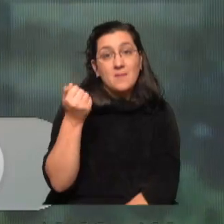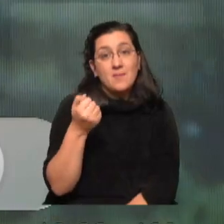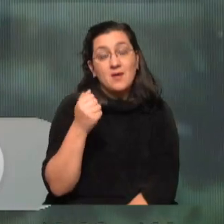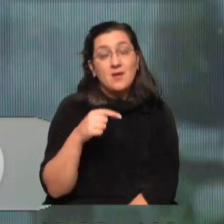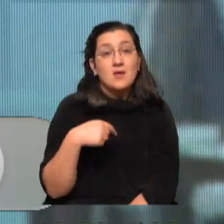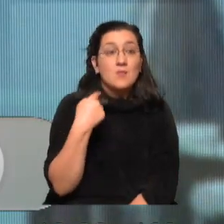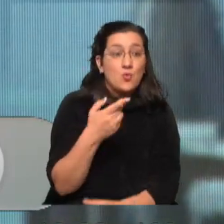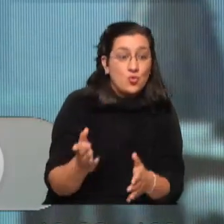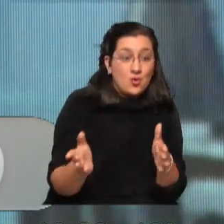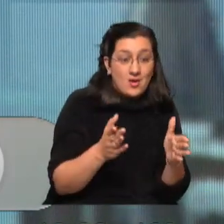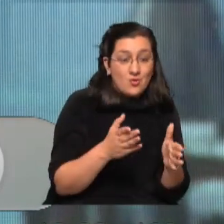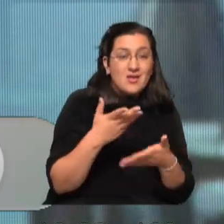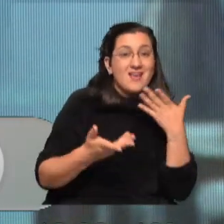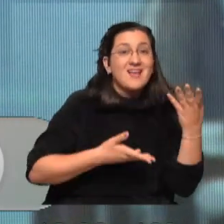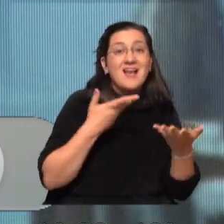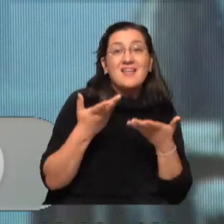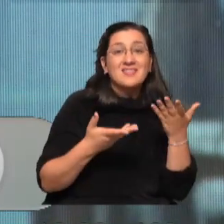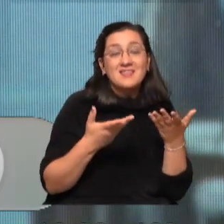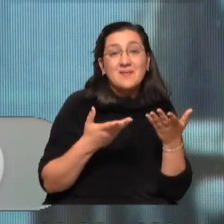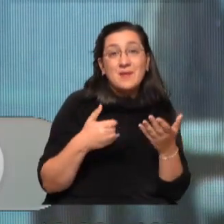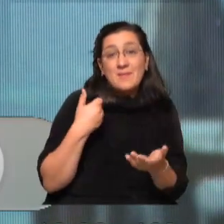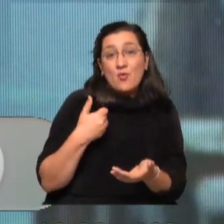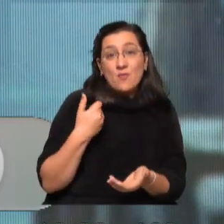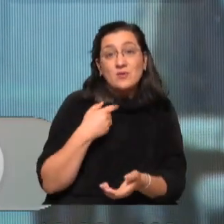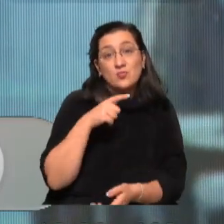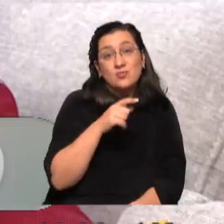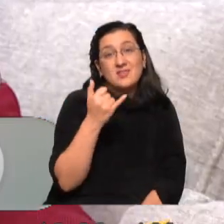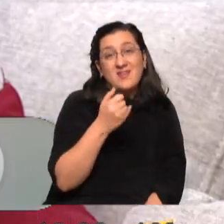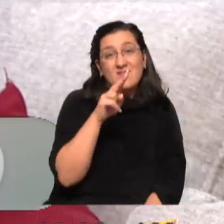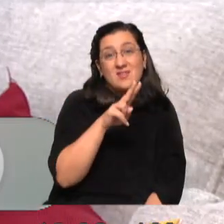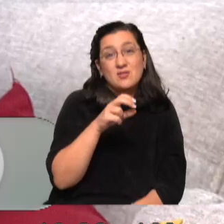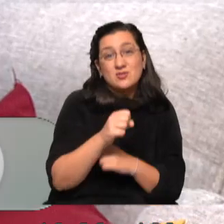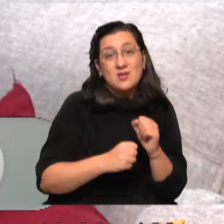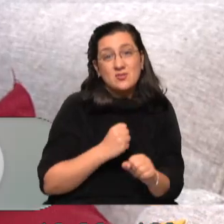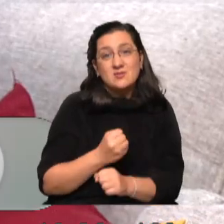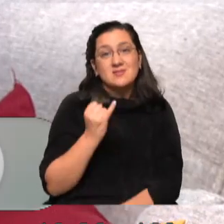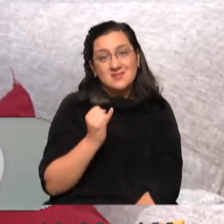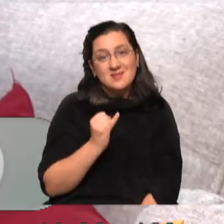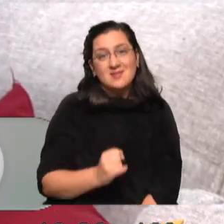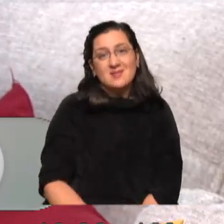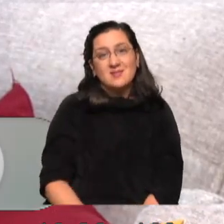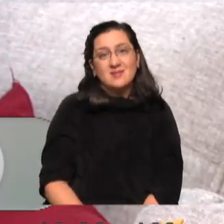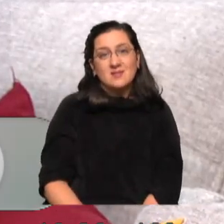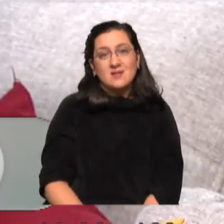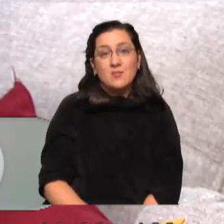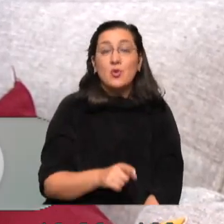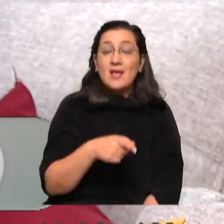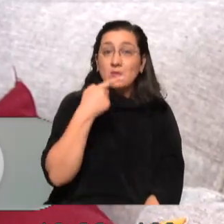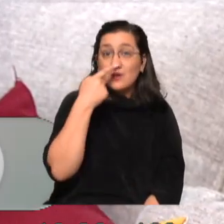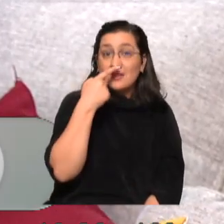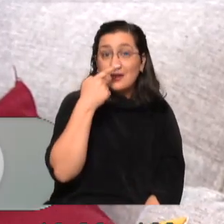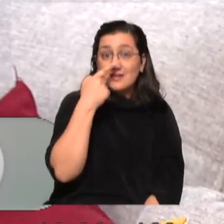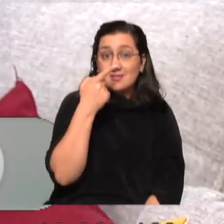cancionero popular de repente a gente más joven, porque vos tenés 22 años. Seguro. Bueno, hay como un interés, o sea,